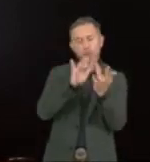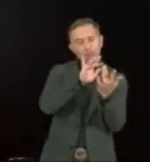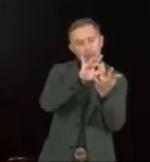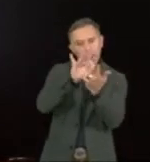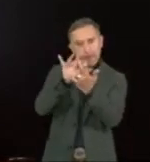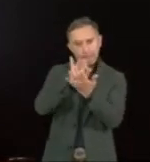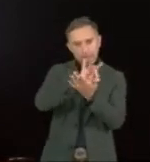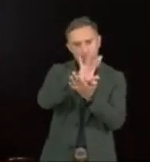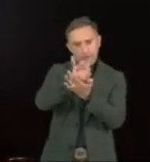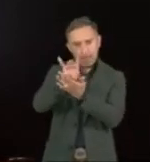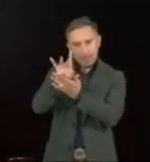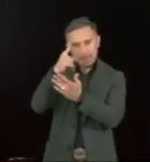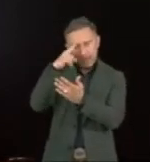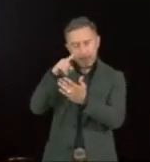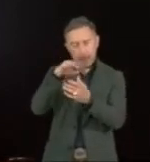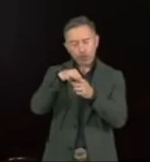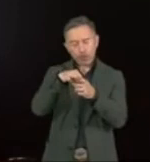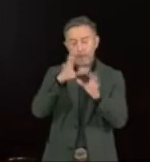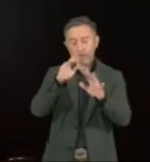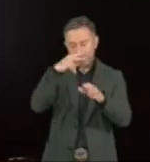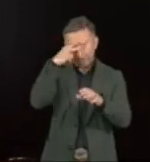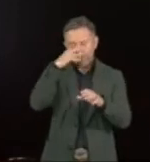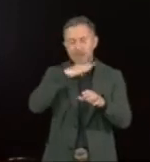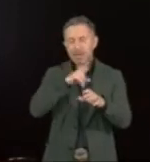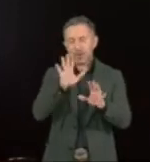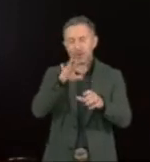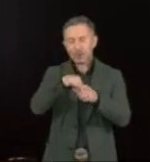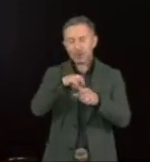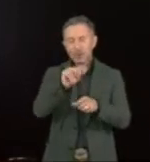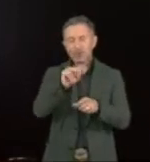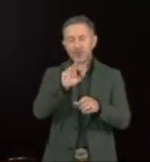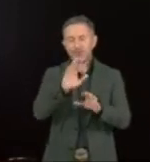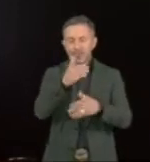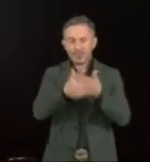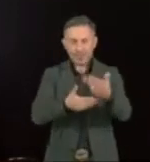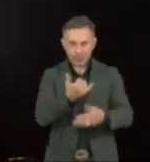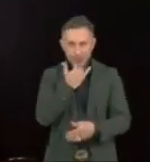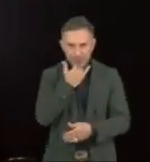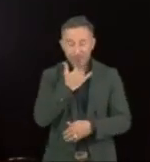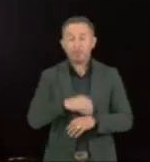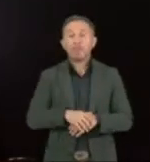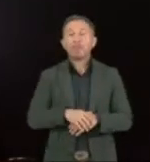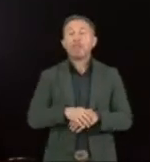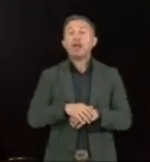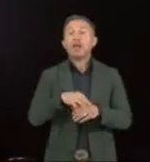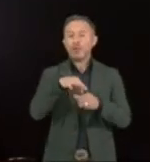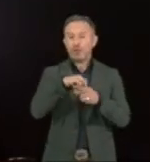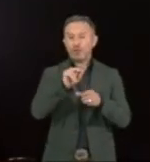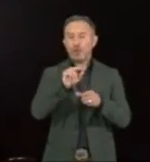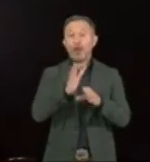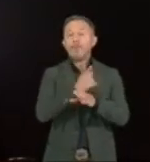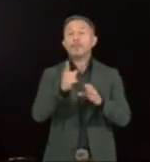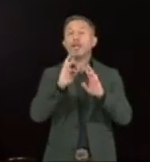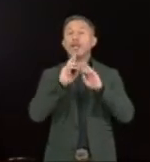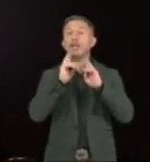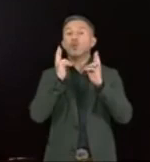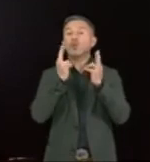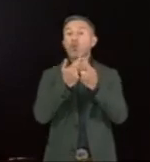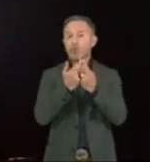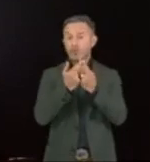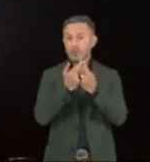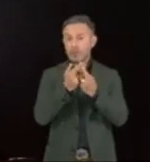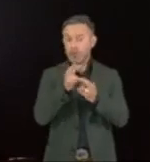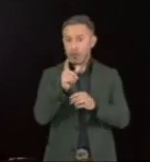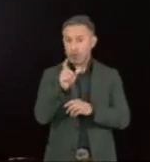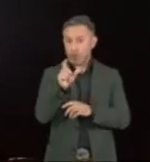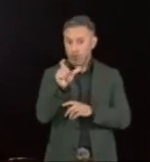votació el perno la votación la sesión y esculpen la sesión unos minutos después de que se haya